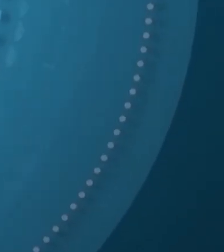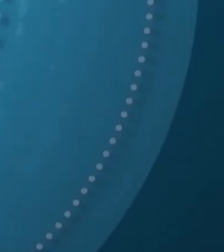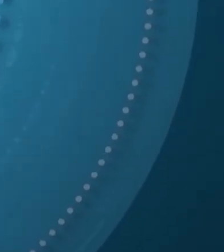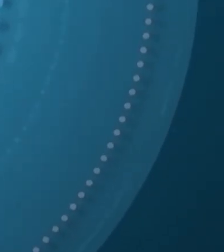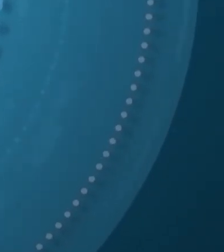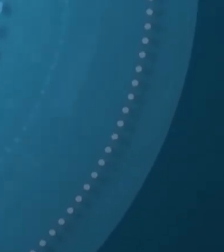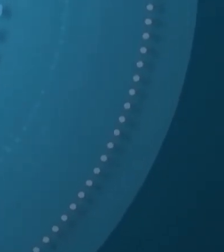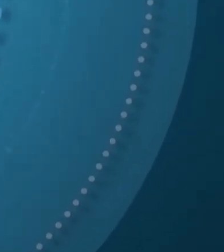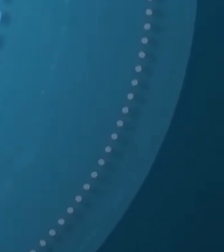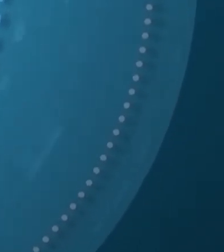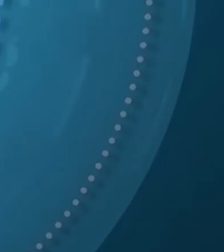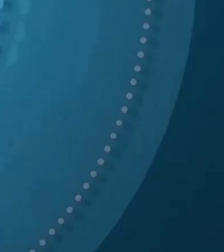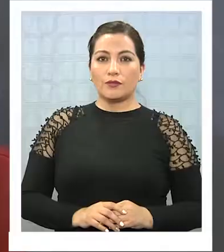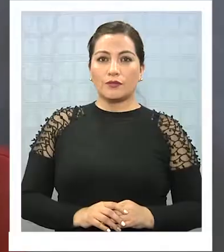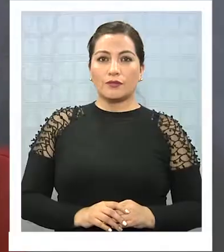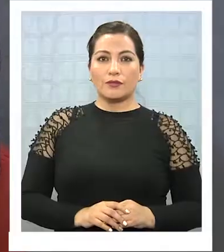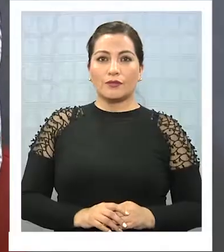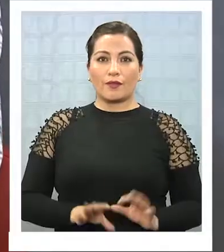Música